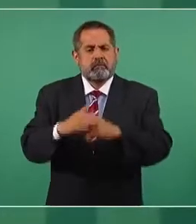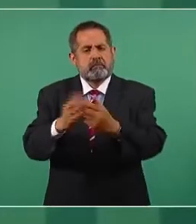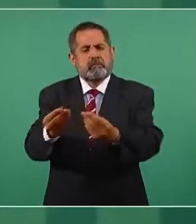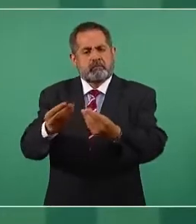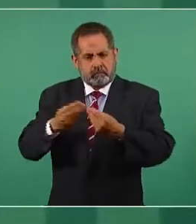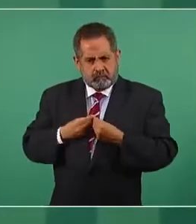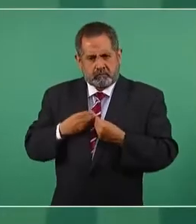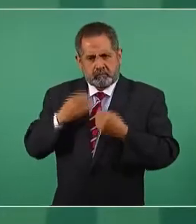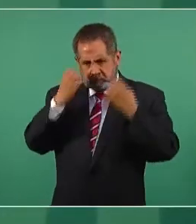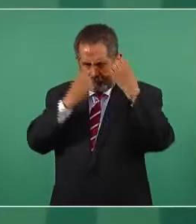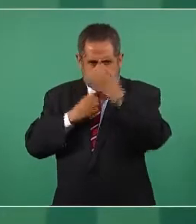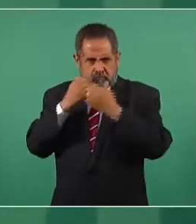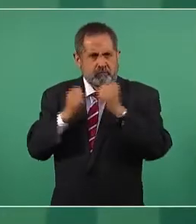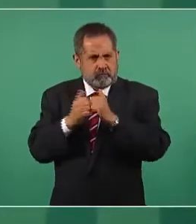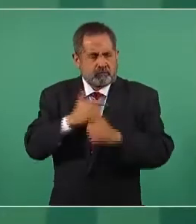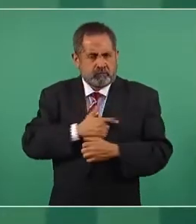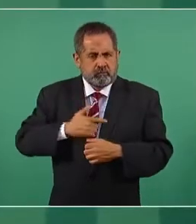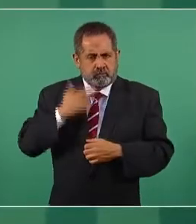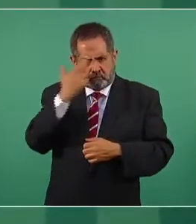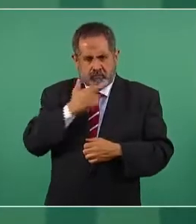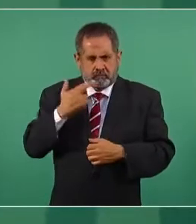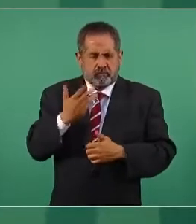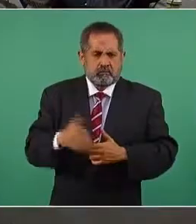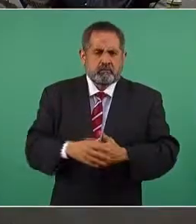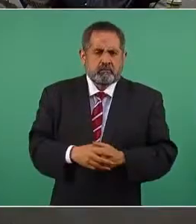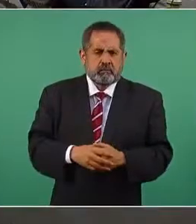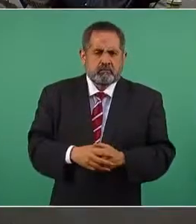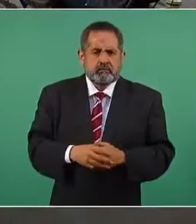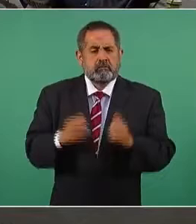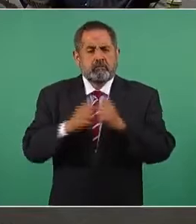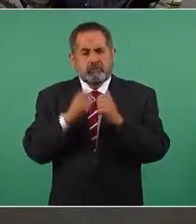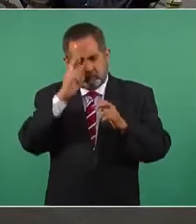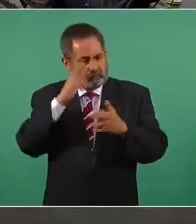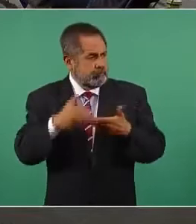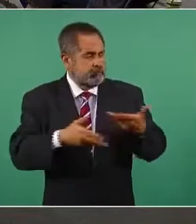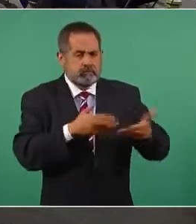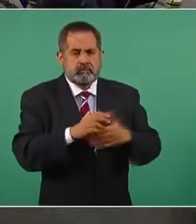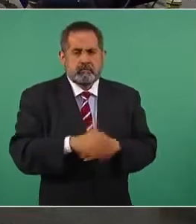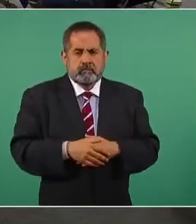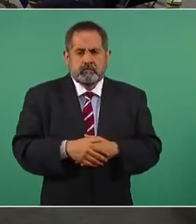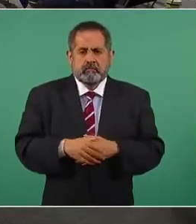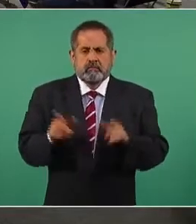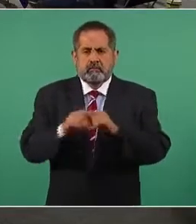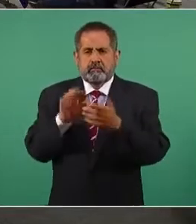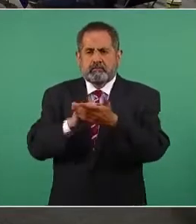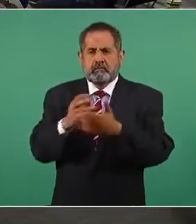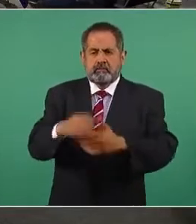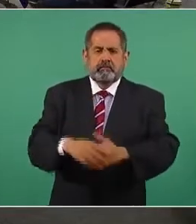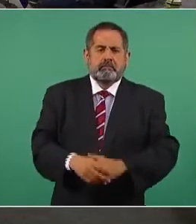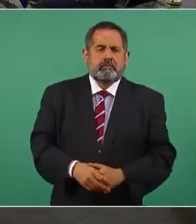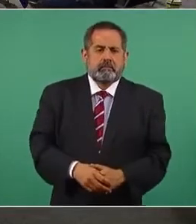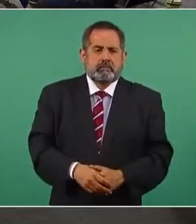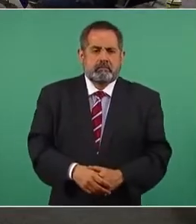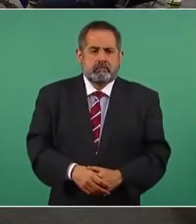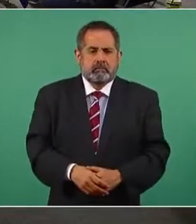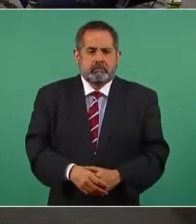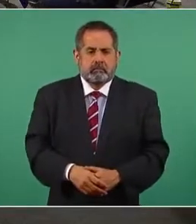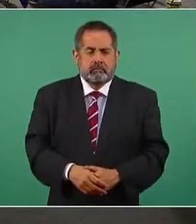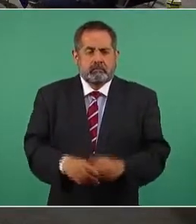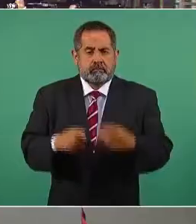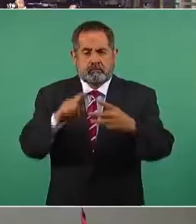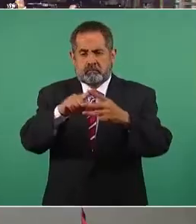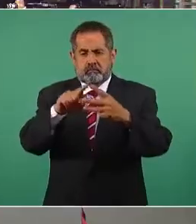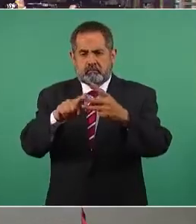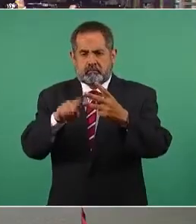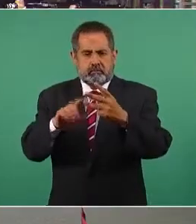y yo lo reviso con todo gusto. Ok, y por respeto a mis compañeros, pues nada más lo dejamos ahí. Gracias. Bueno, vamos a tener 3 preguntas